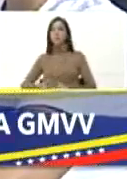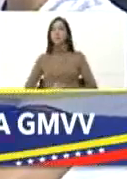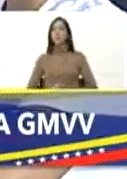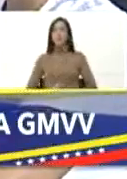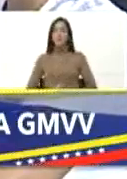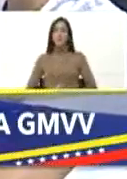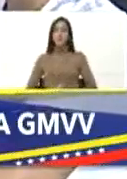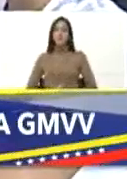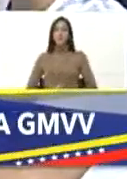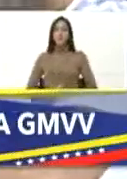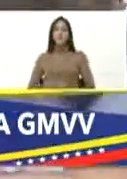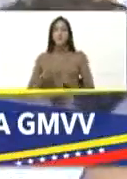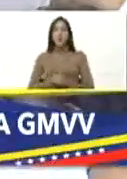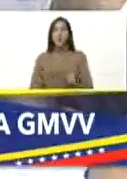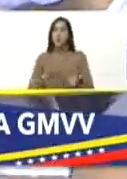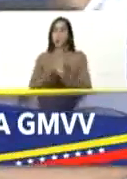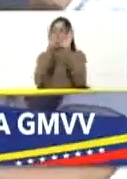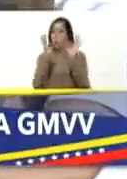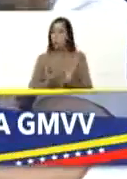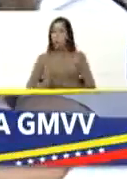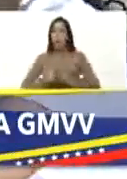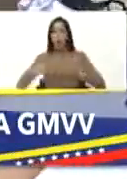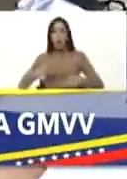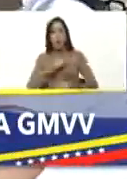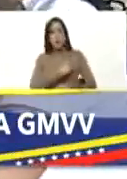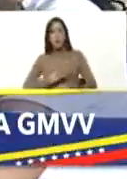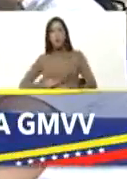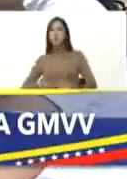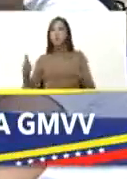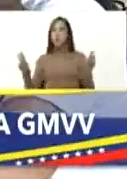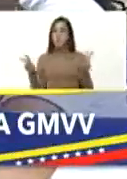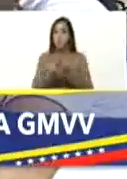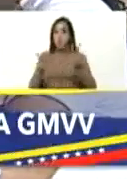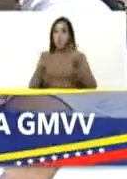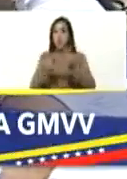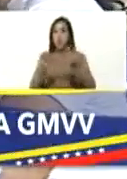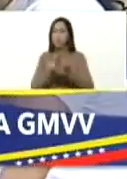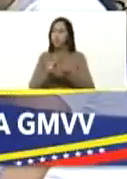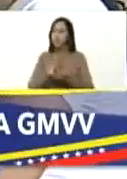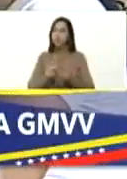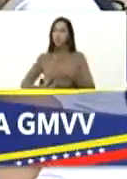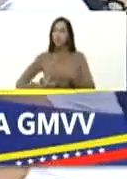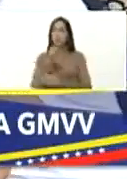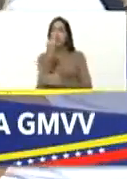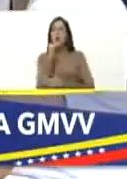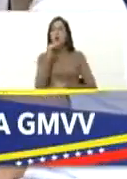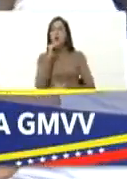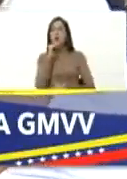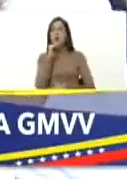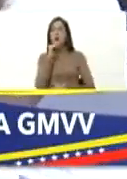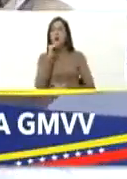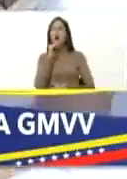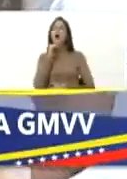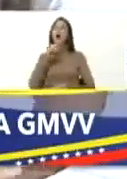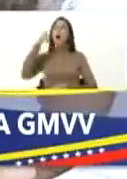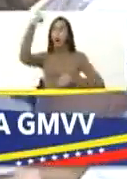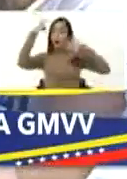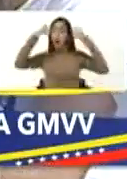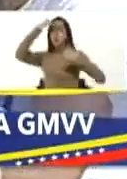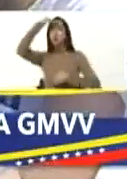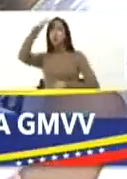Con el método de la Gran Misión Vivienda Venezuela, fundada por quién, por el